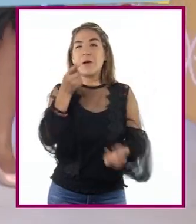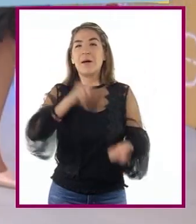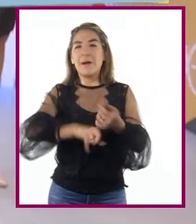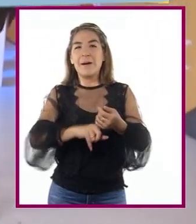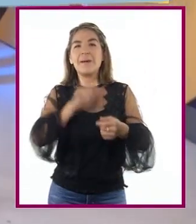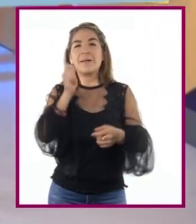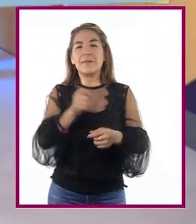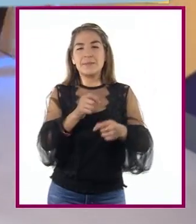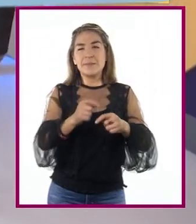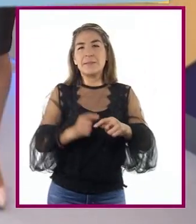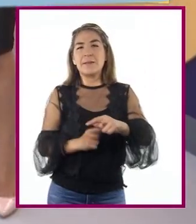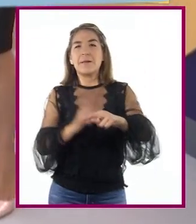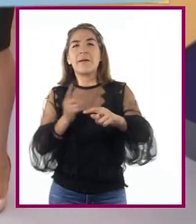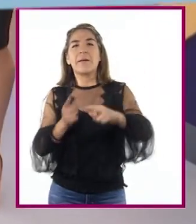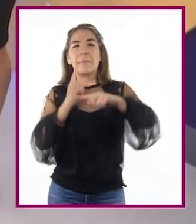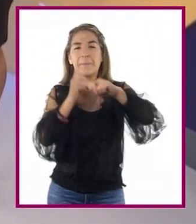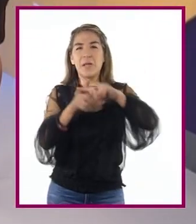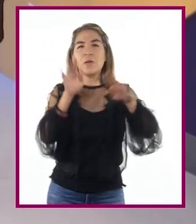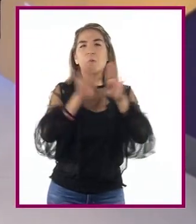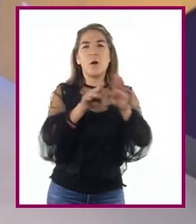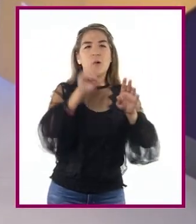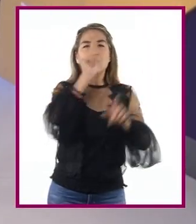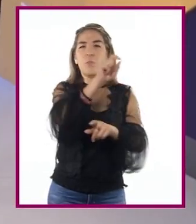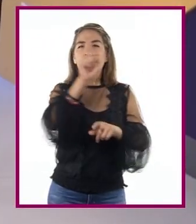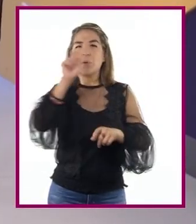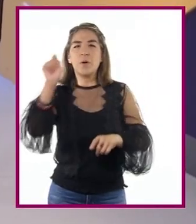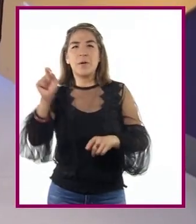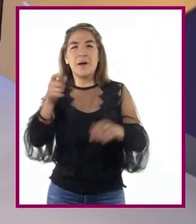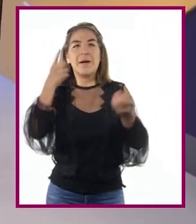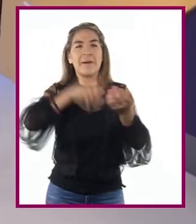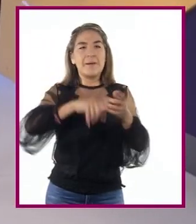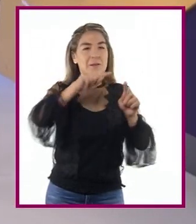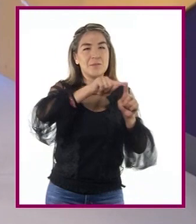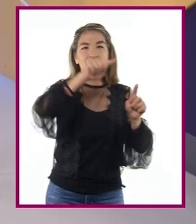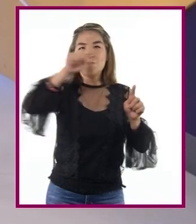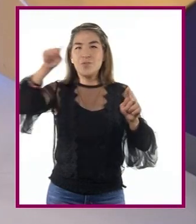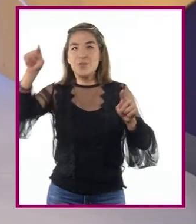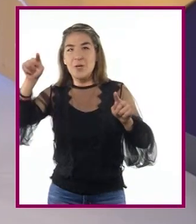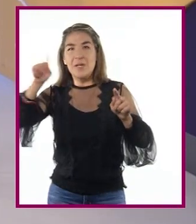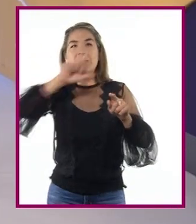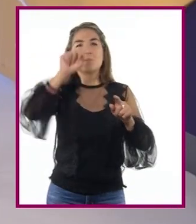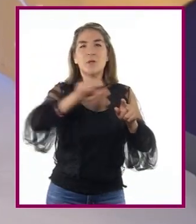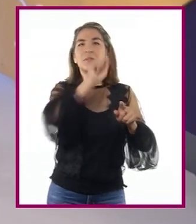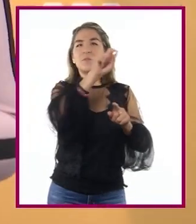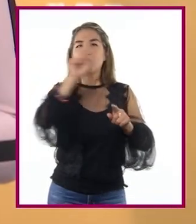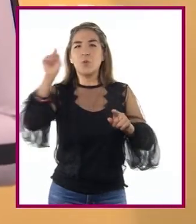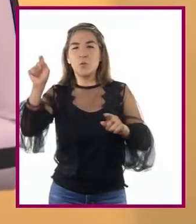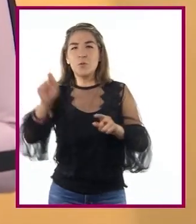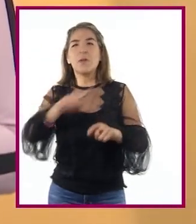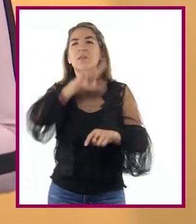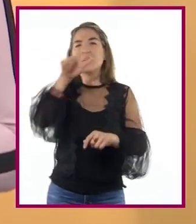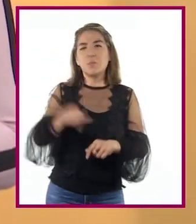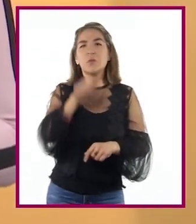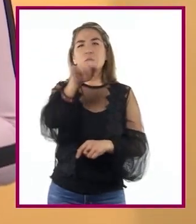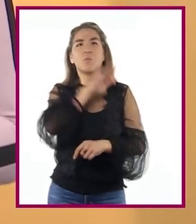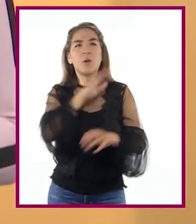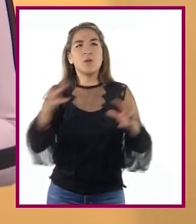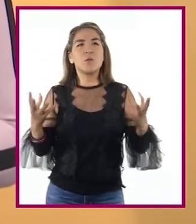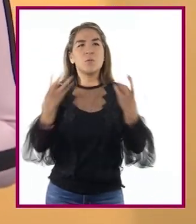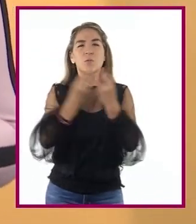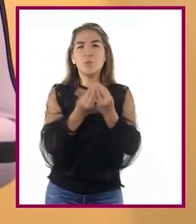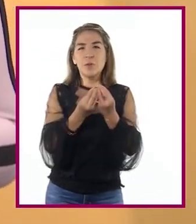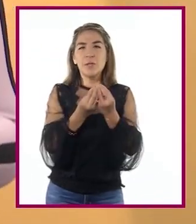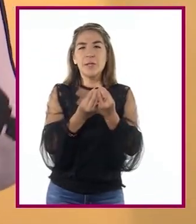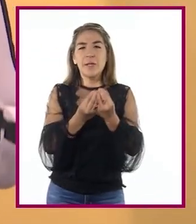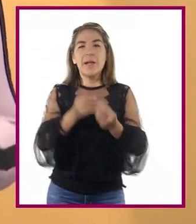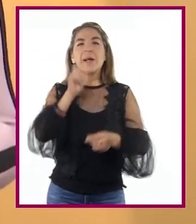parte superior de las barras de un histograma mediante segmentos de recta. Opcionalmente, se pueden unir